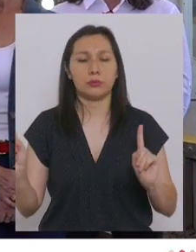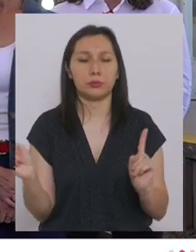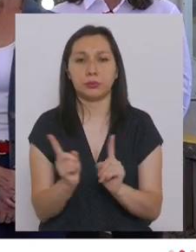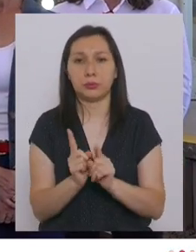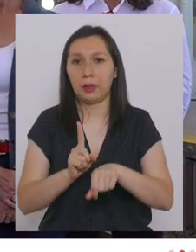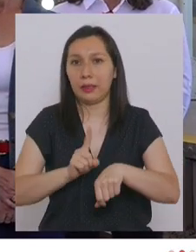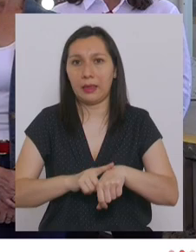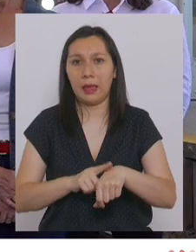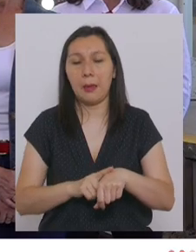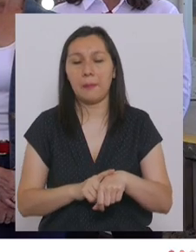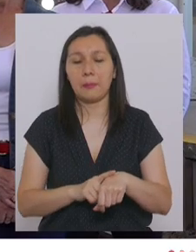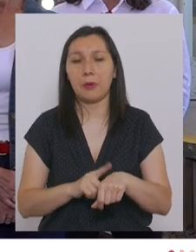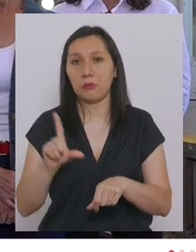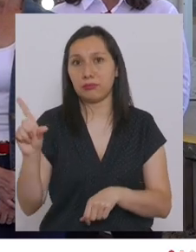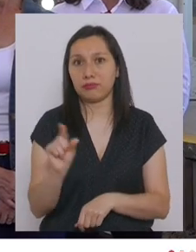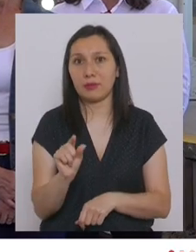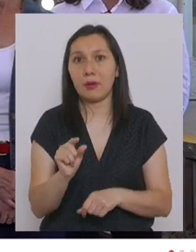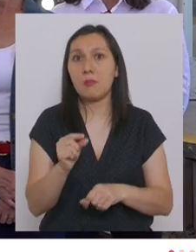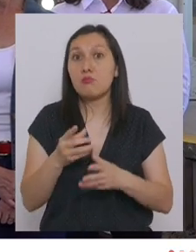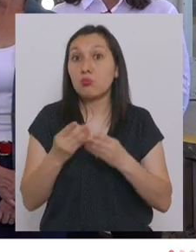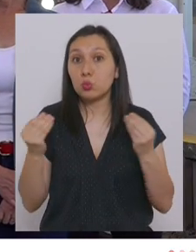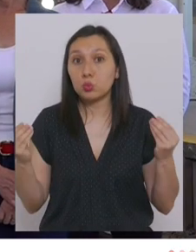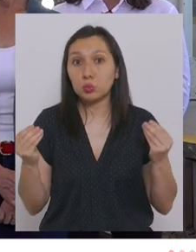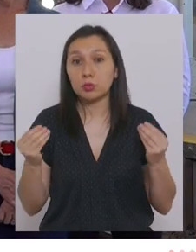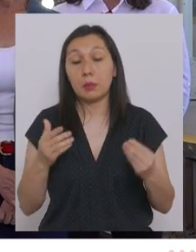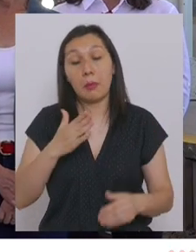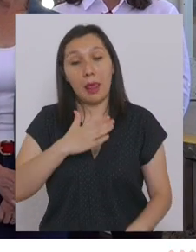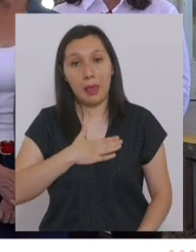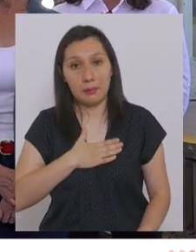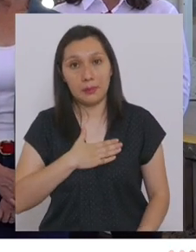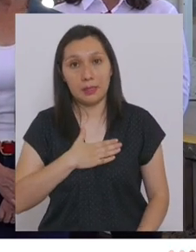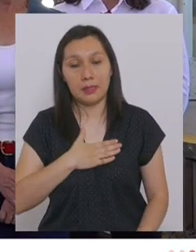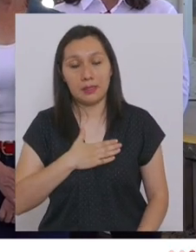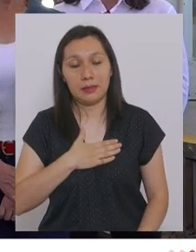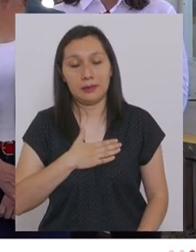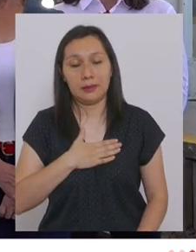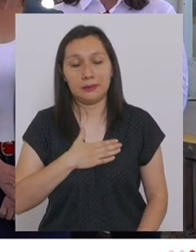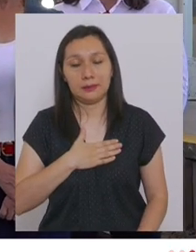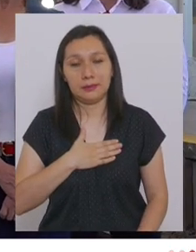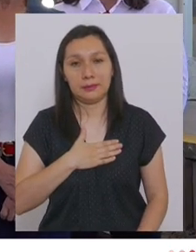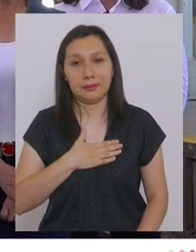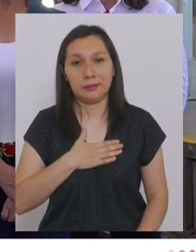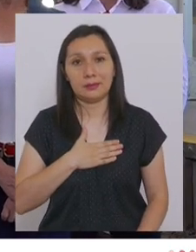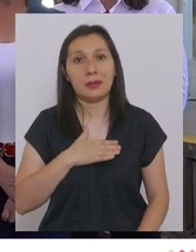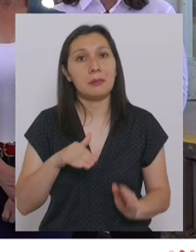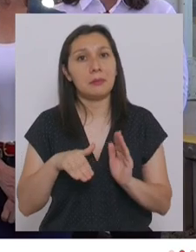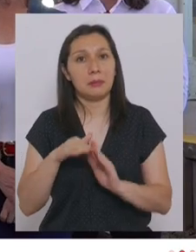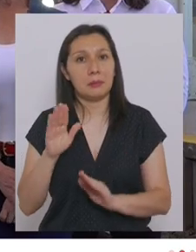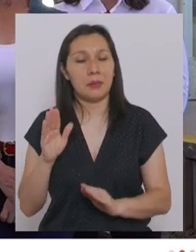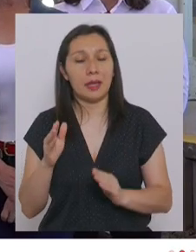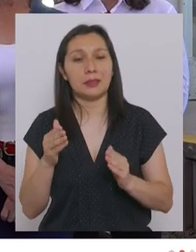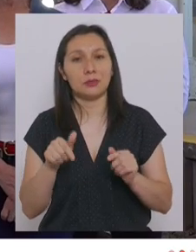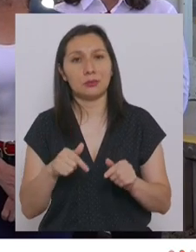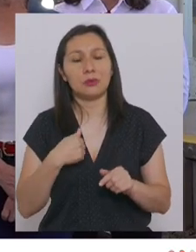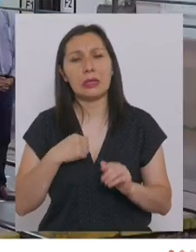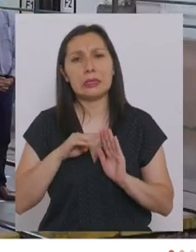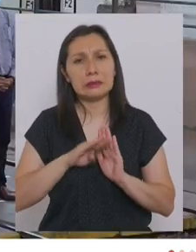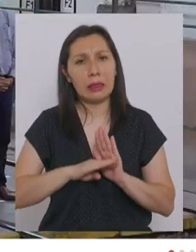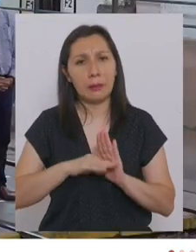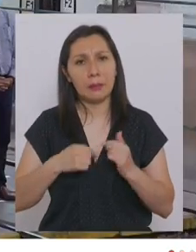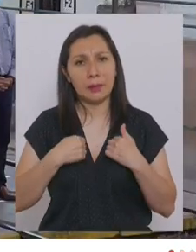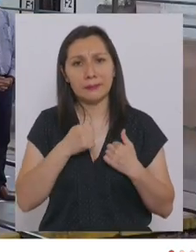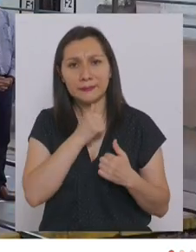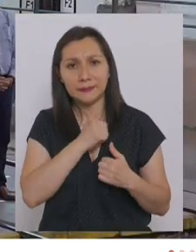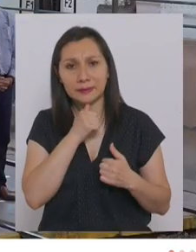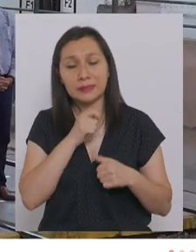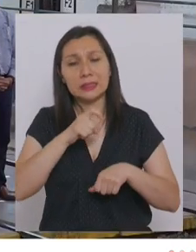tiempo, para muchos, y para mí es lo que más echo de menos,